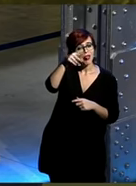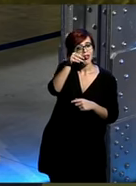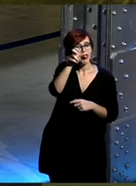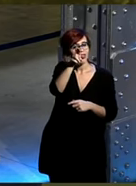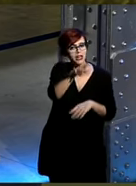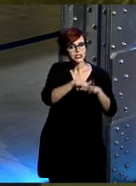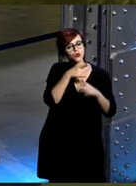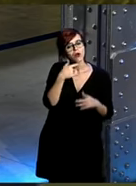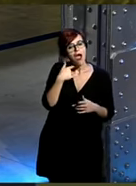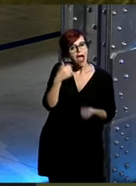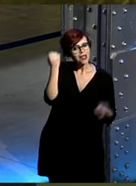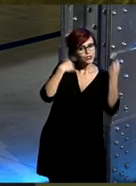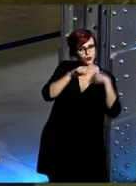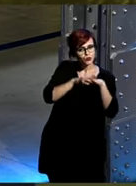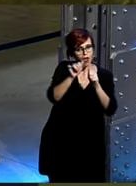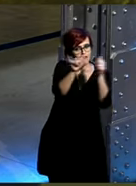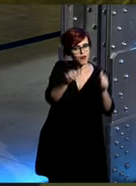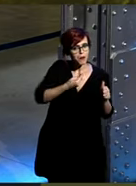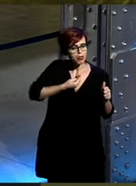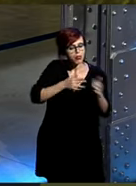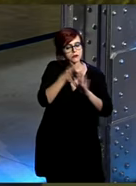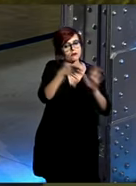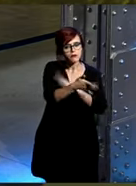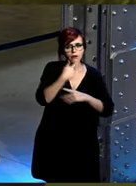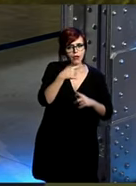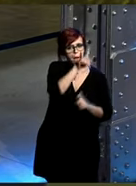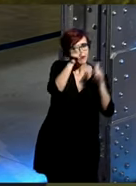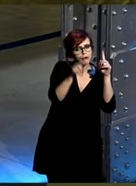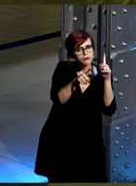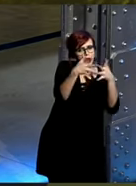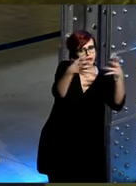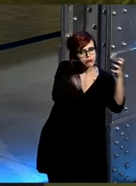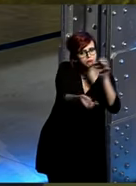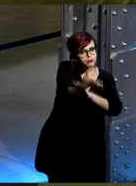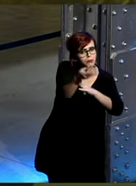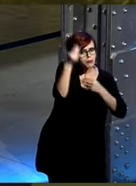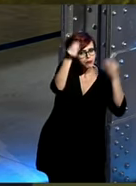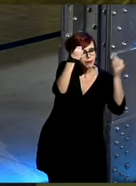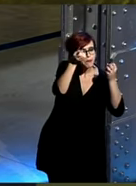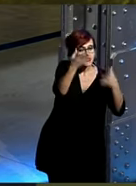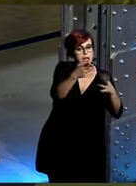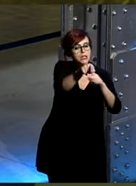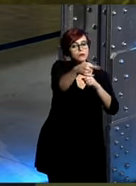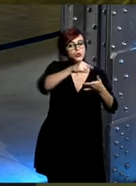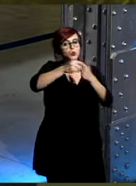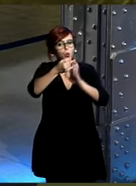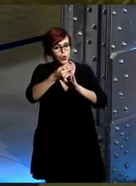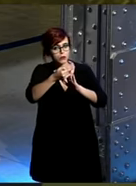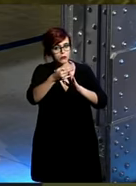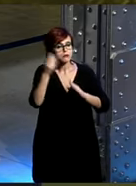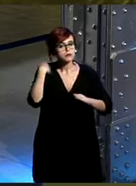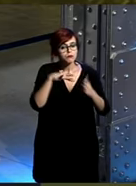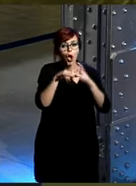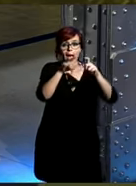Es la capacidad de plantear buenas preguntas y de atreverse a resolver esas preguntas. Es volver al significado de la